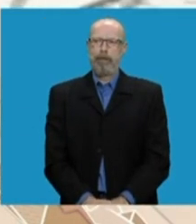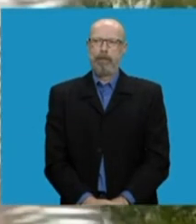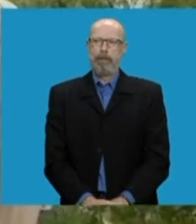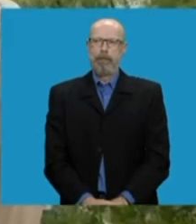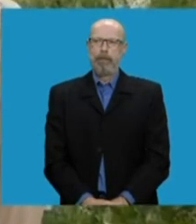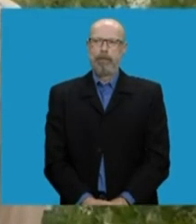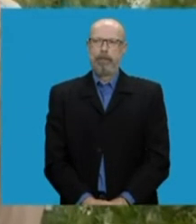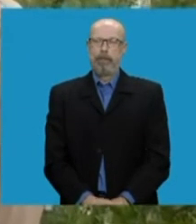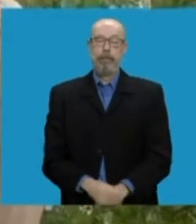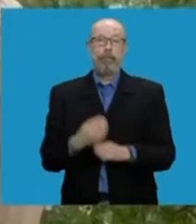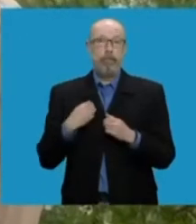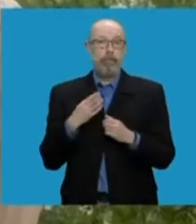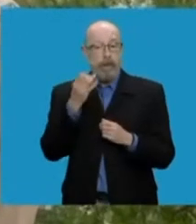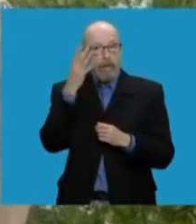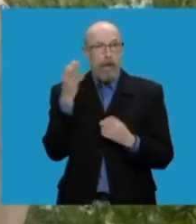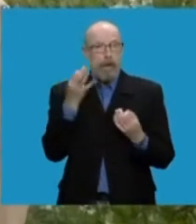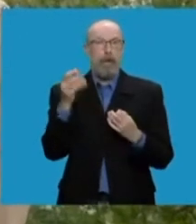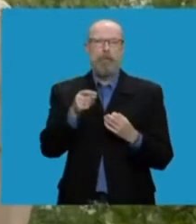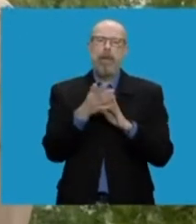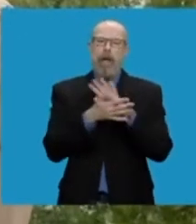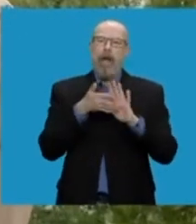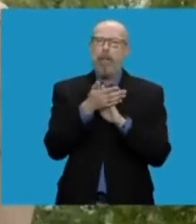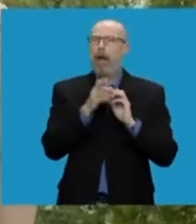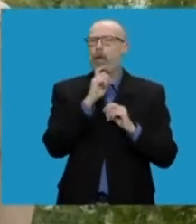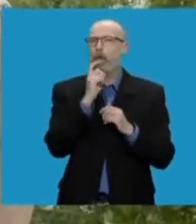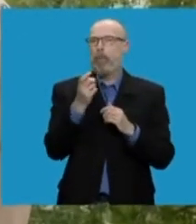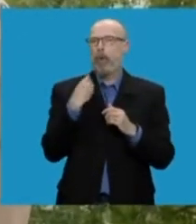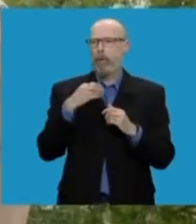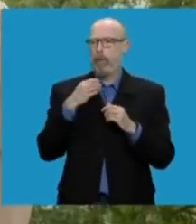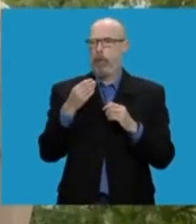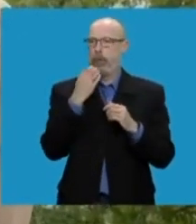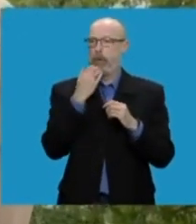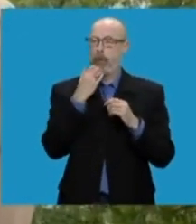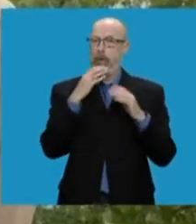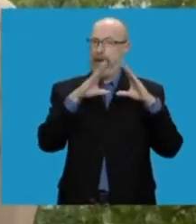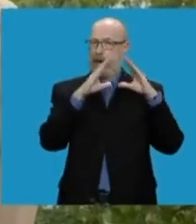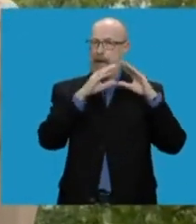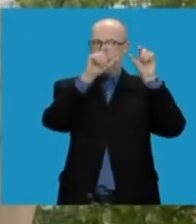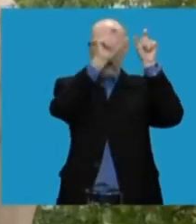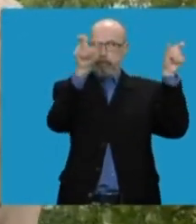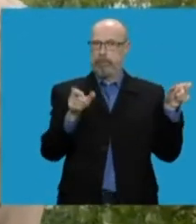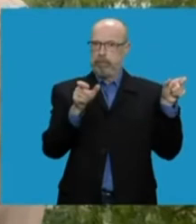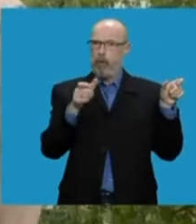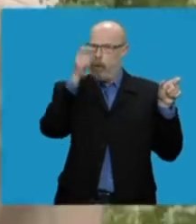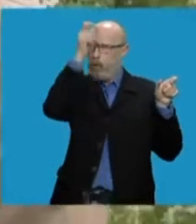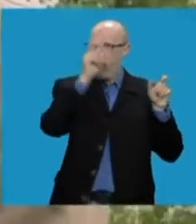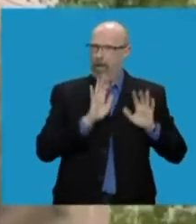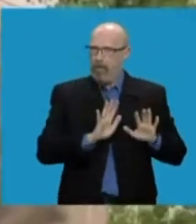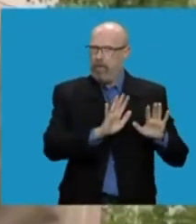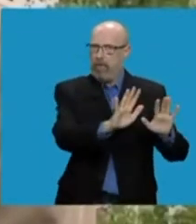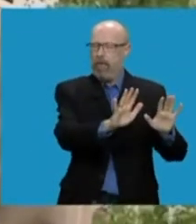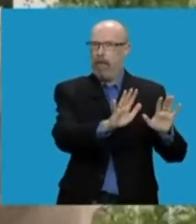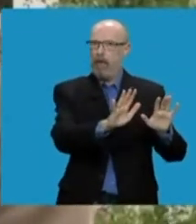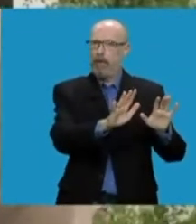El punto de partida era hablar de cómo se había trasplantado el arco de una iglesia en un pueblo en ruinas, un pueblo abandonado, en una